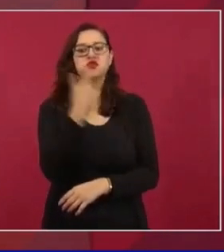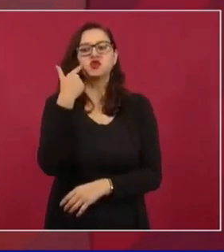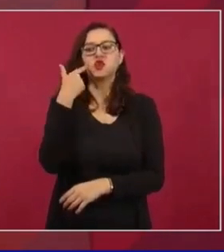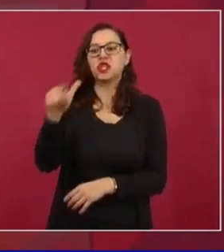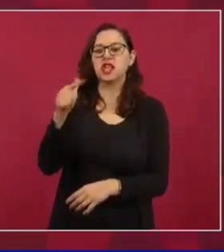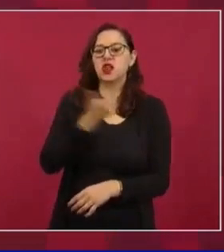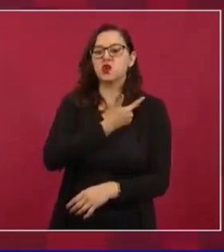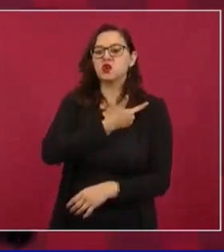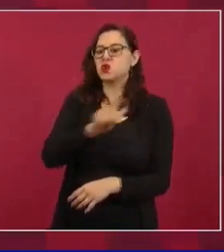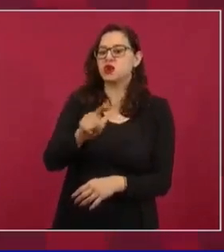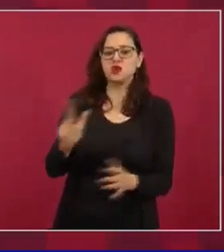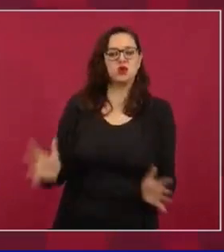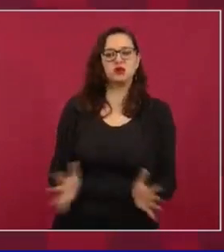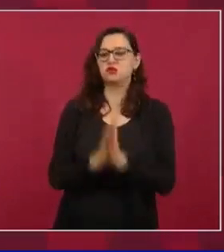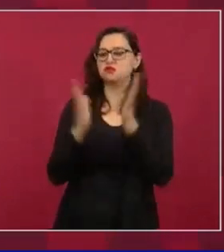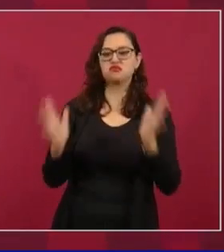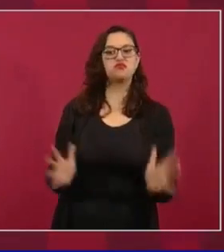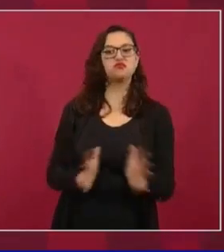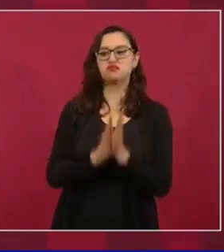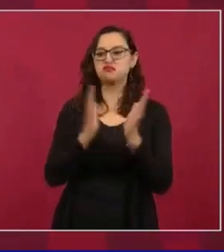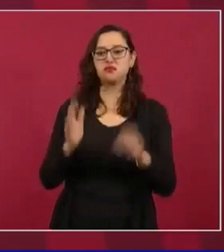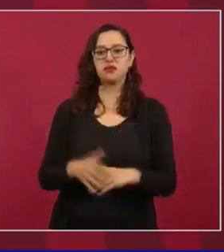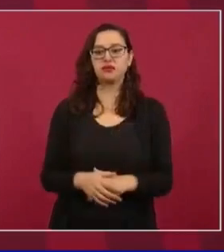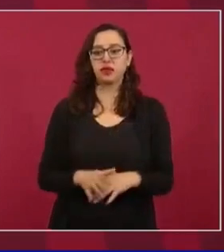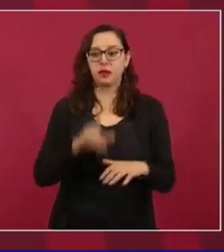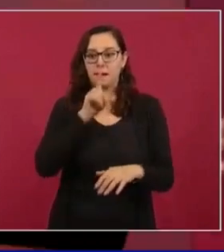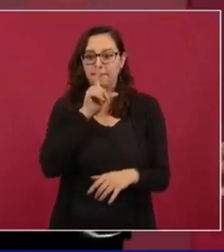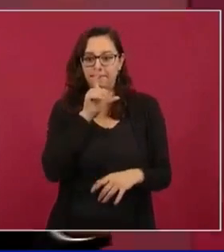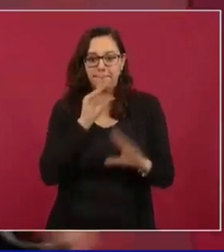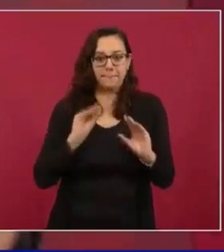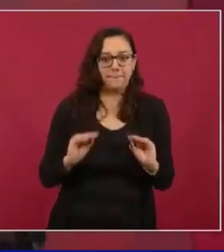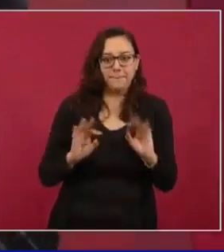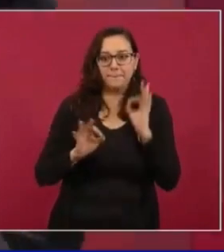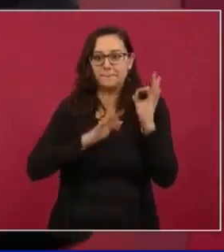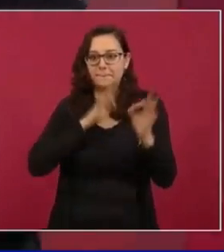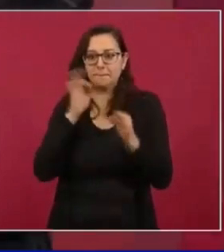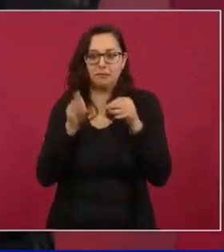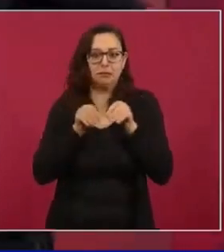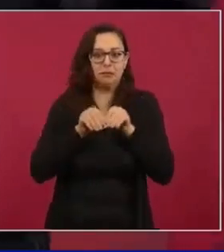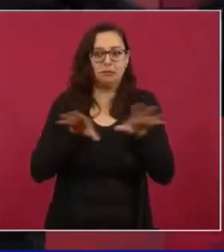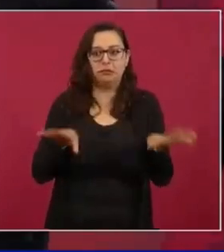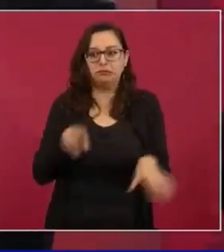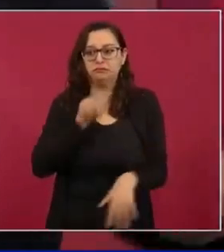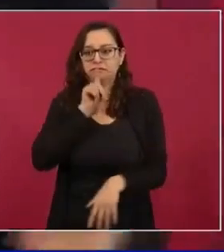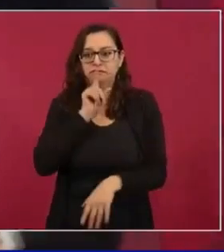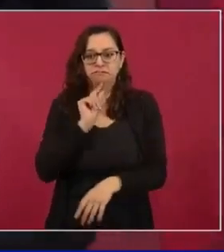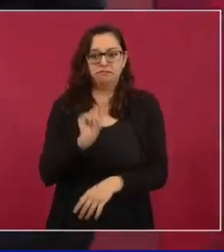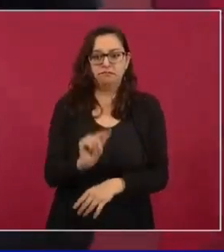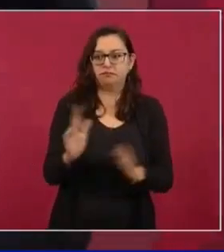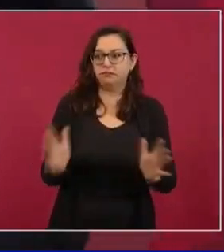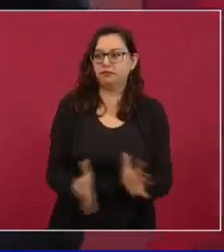democracia, no quiere que nadie se entere para que nadie participe,